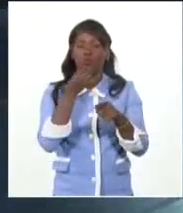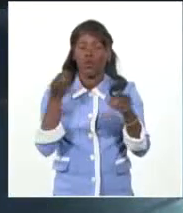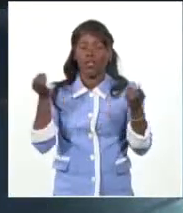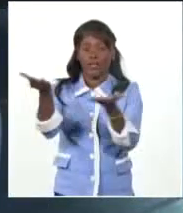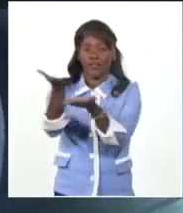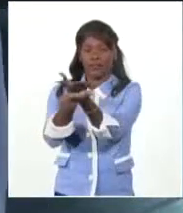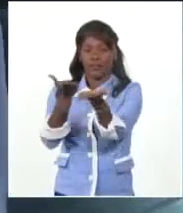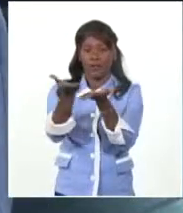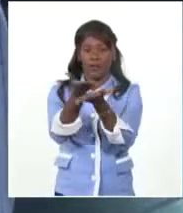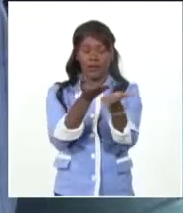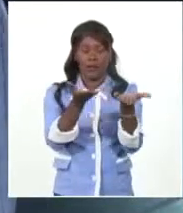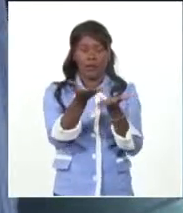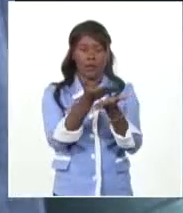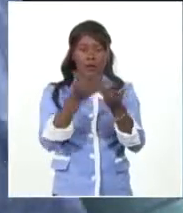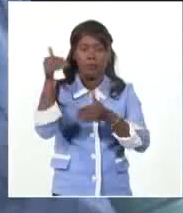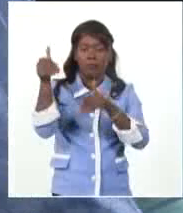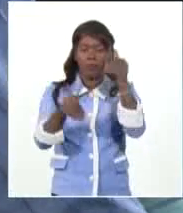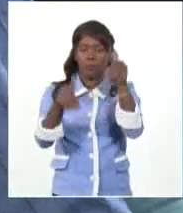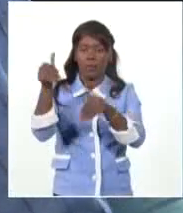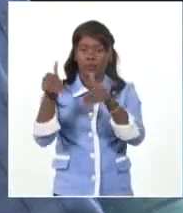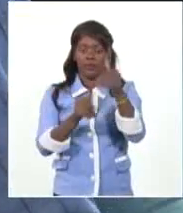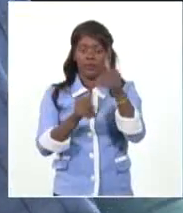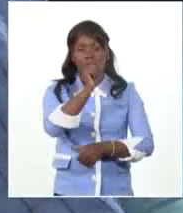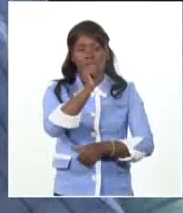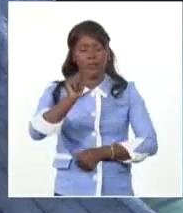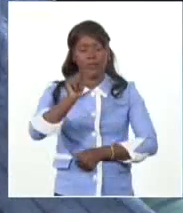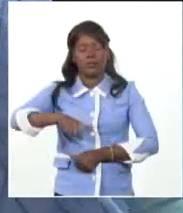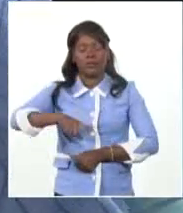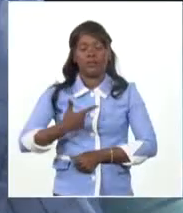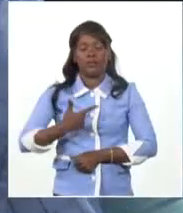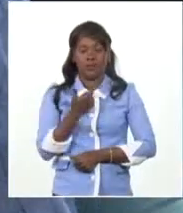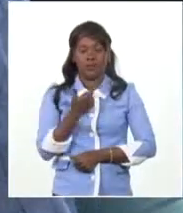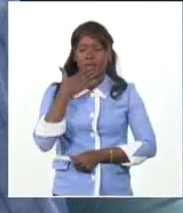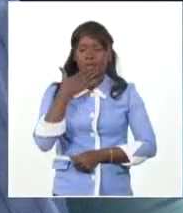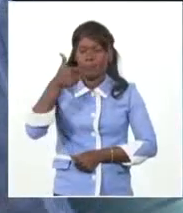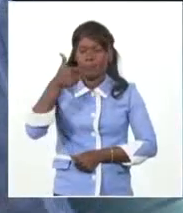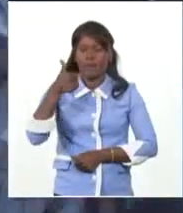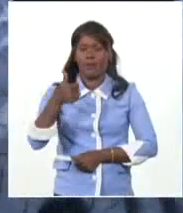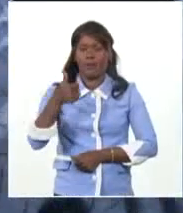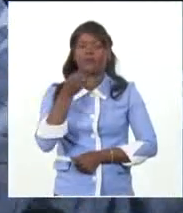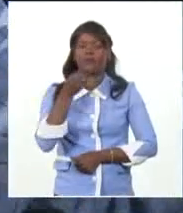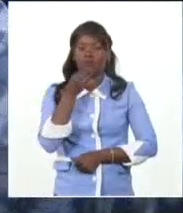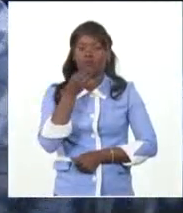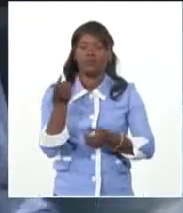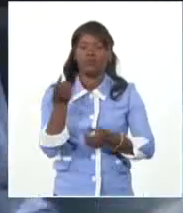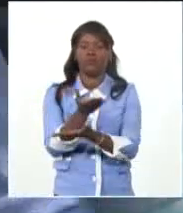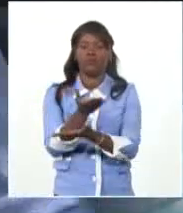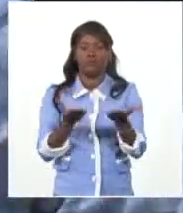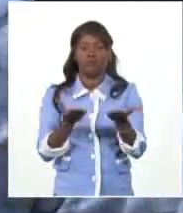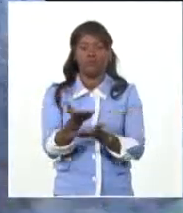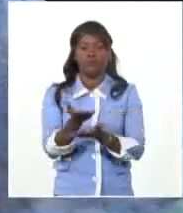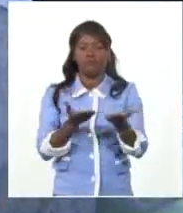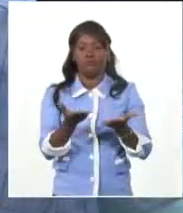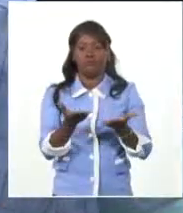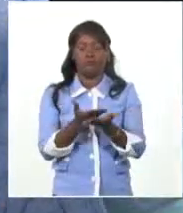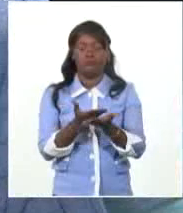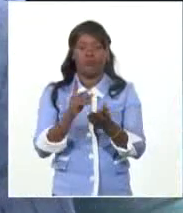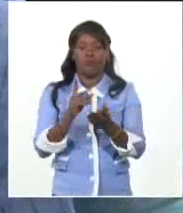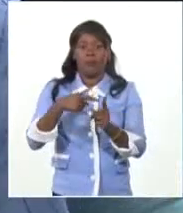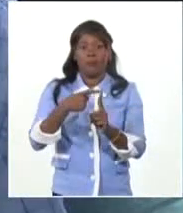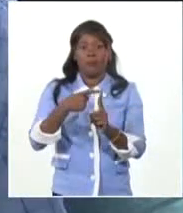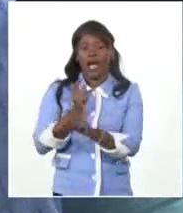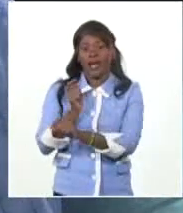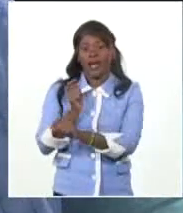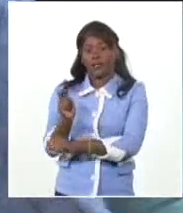actores de de primer nivel consagrados de generaciones como los que van a estar aquí